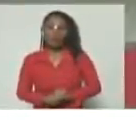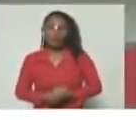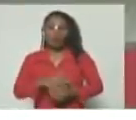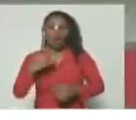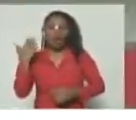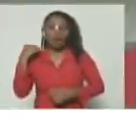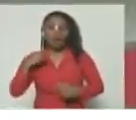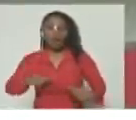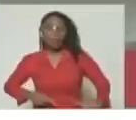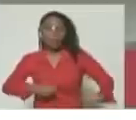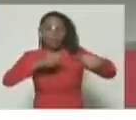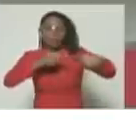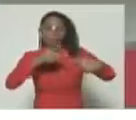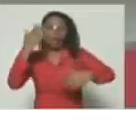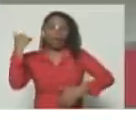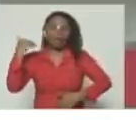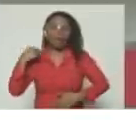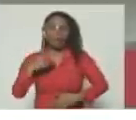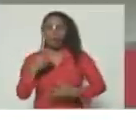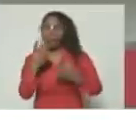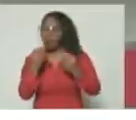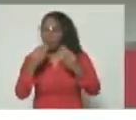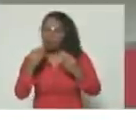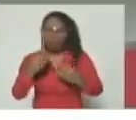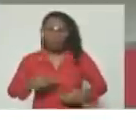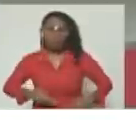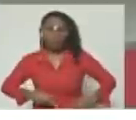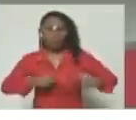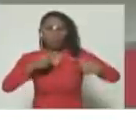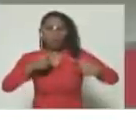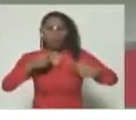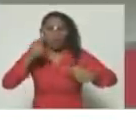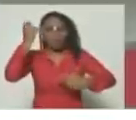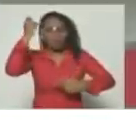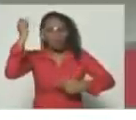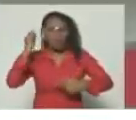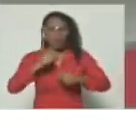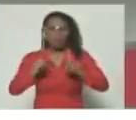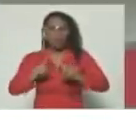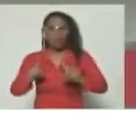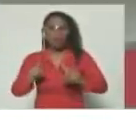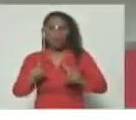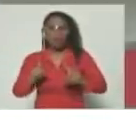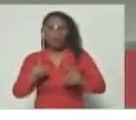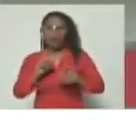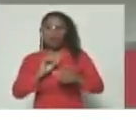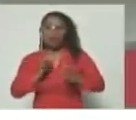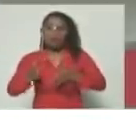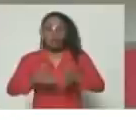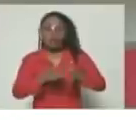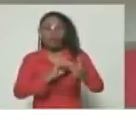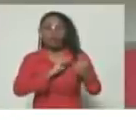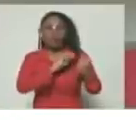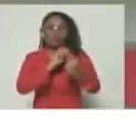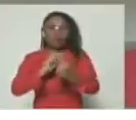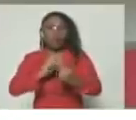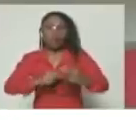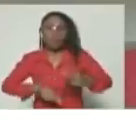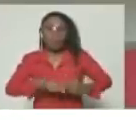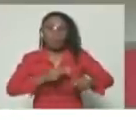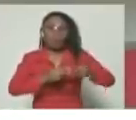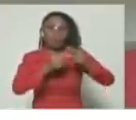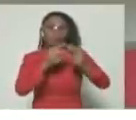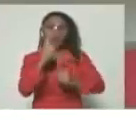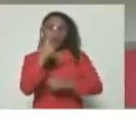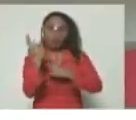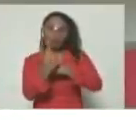contrarios, muy contrarios. Y en el camino del diálogo nos encontramos y nos pusimos a construir un solo